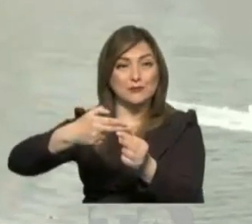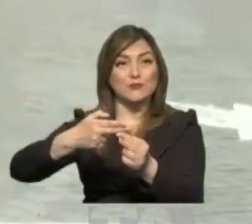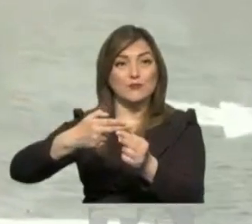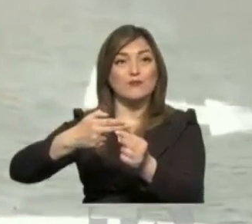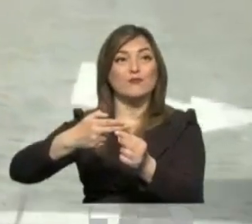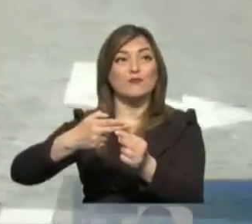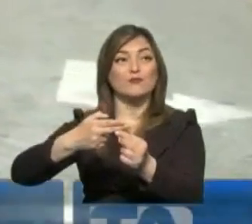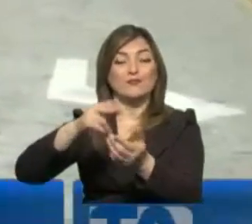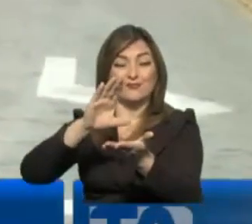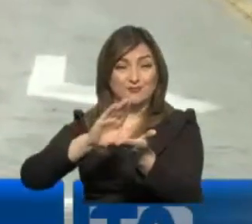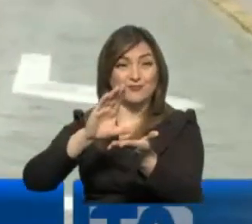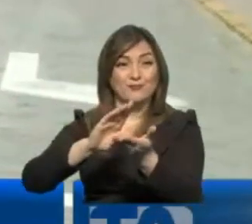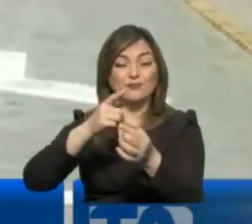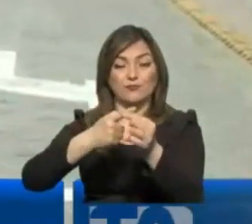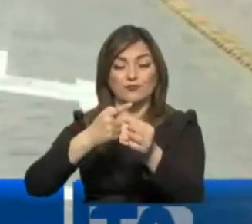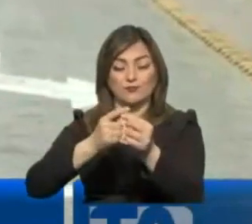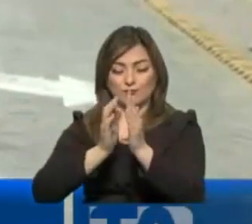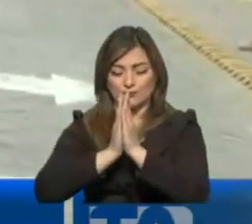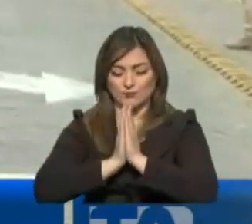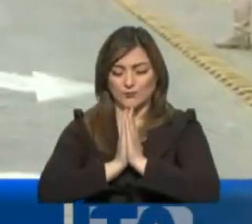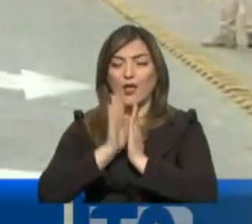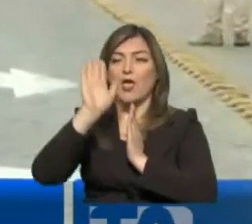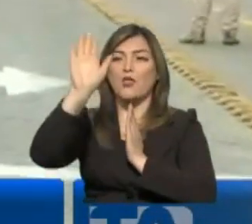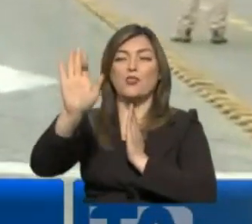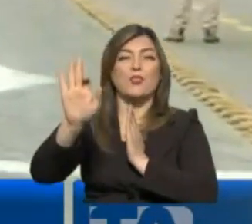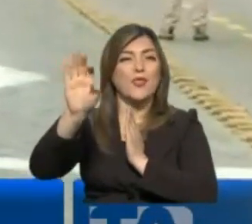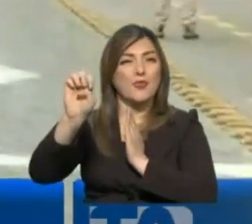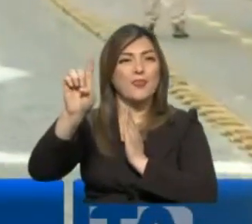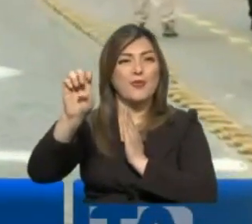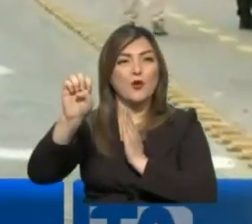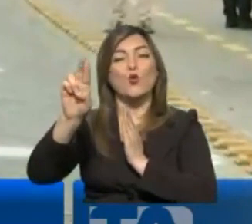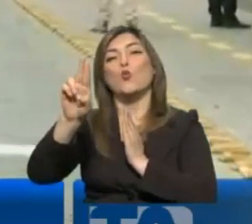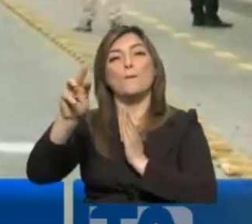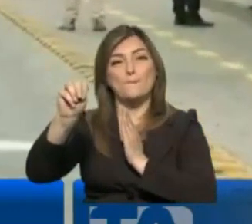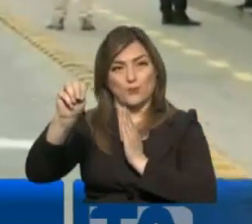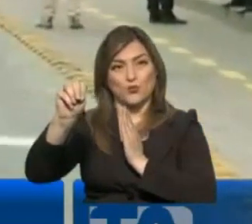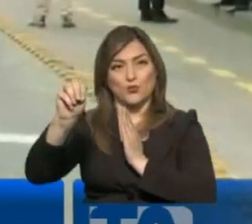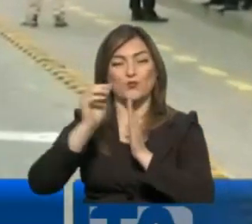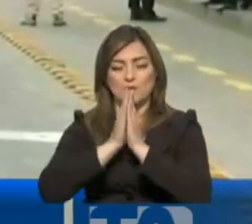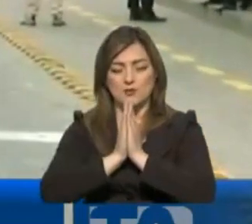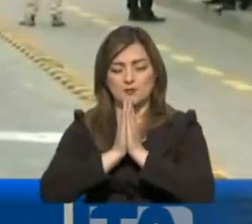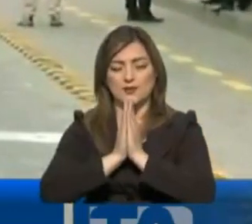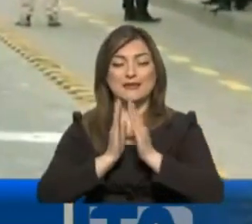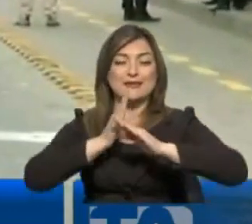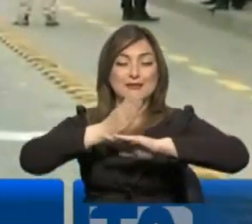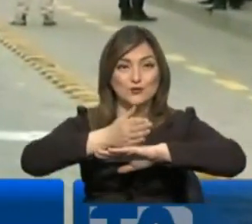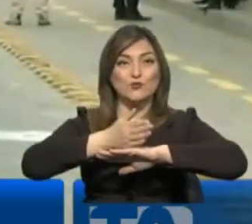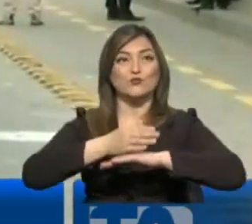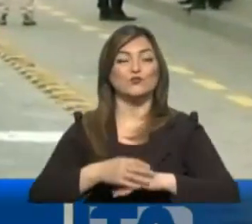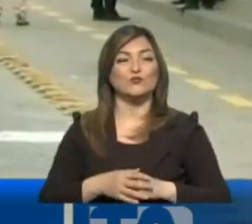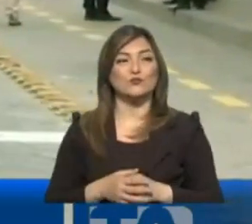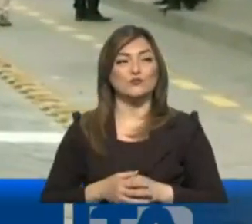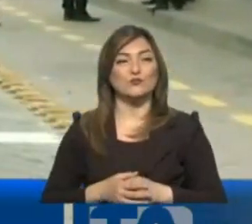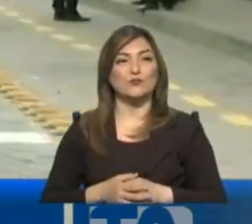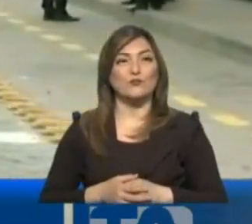Deum. Luego de ese acto se espera que el presidente electo en compañía de su familia vayan a desayunar, según nos ha confirmado el Departamento